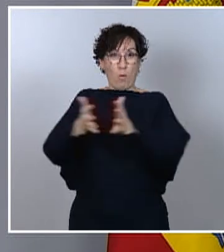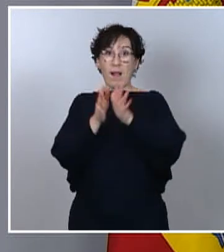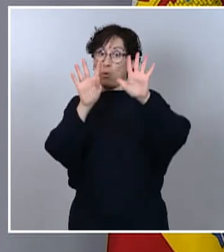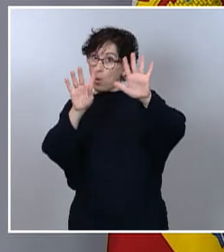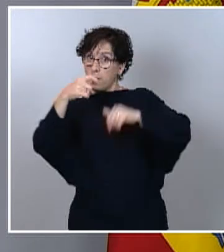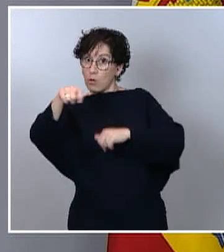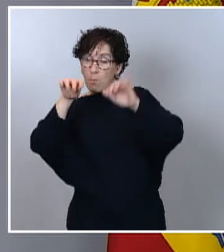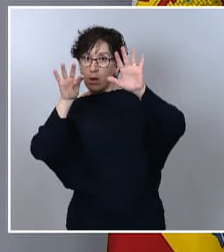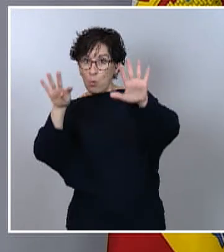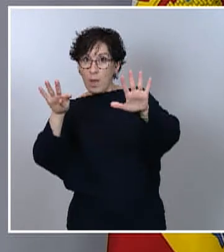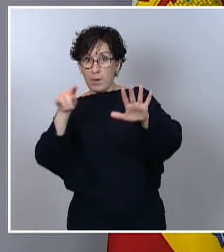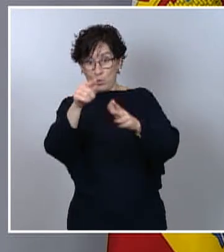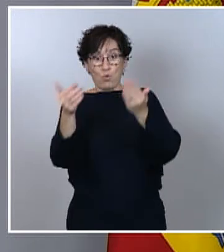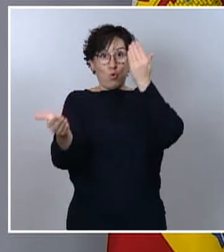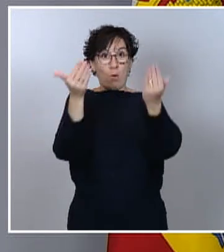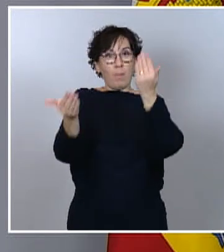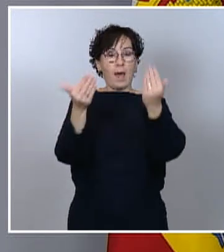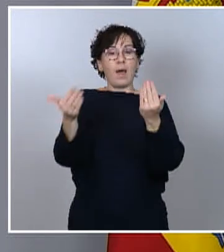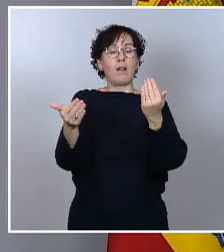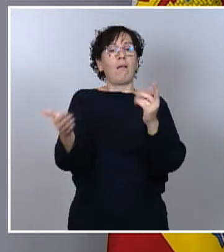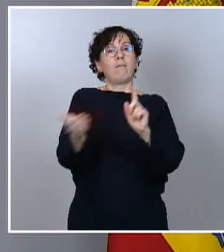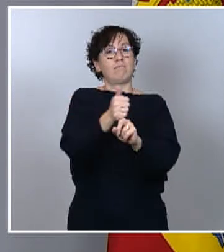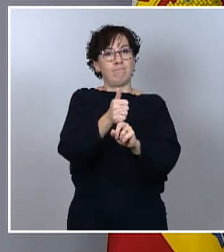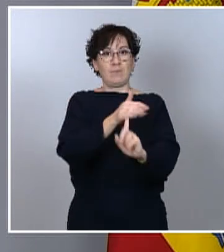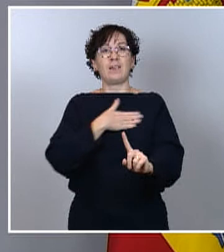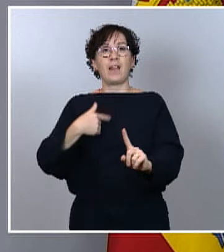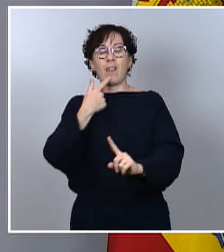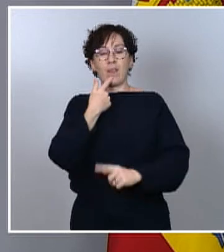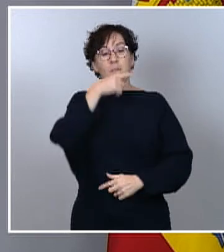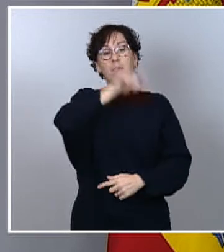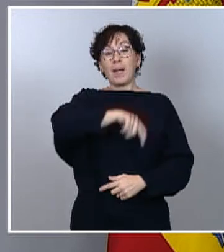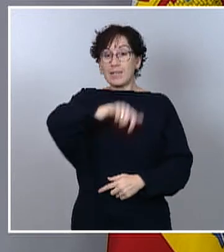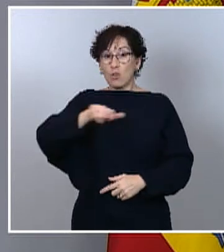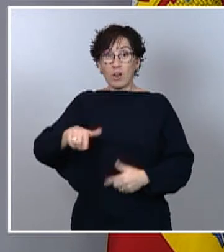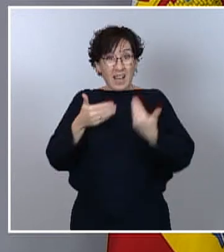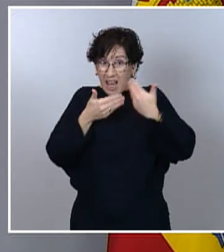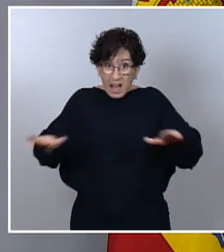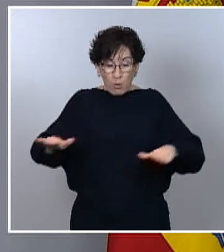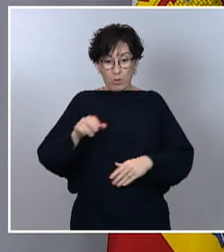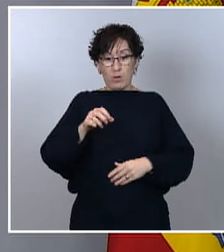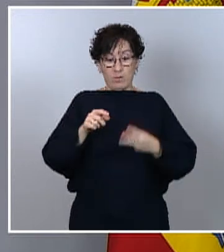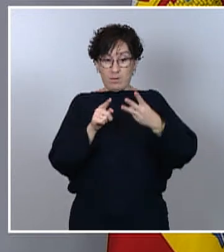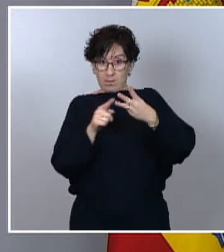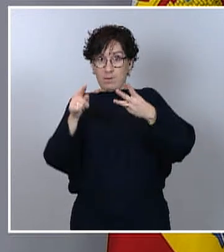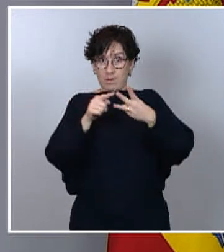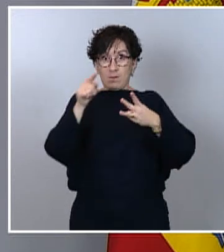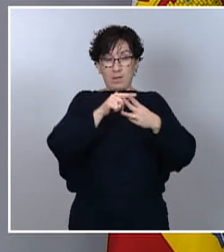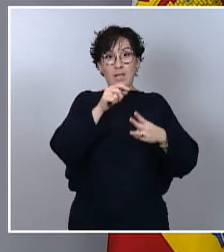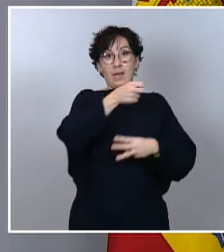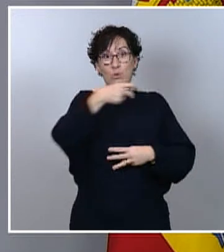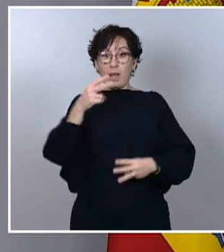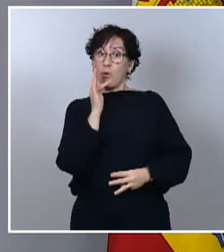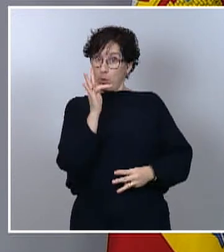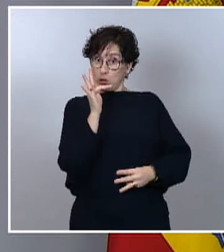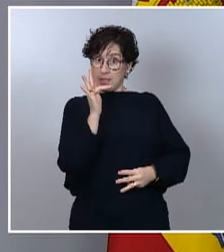puede deducir que ha habido personas que, habiendo sido positivas en las rondas anteriores, ahora el test rápido